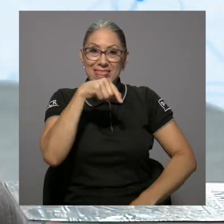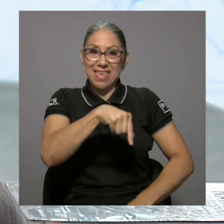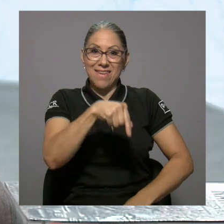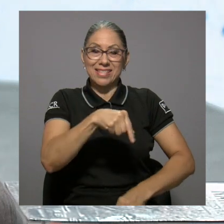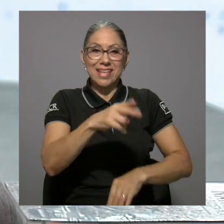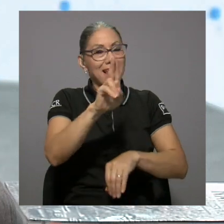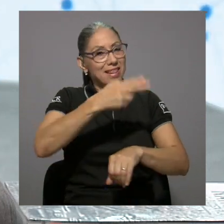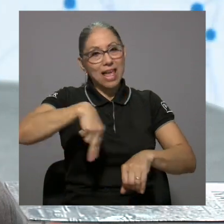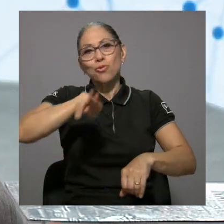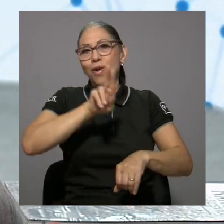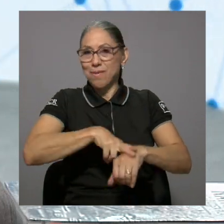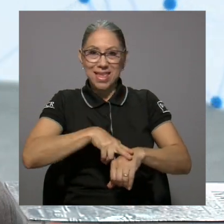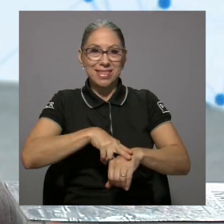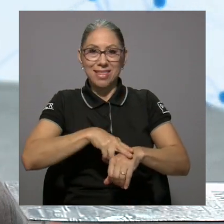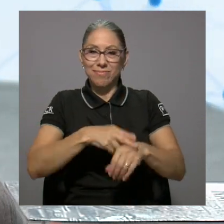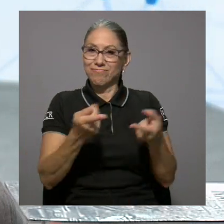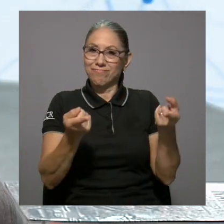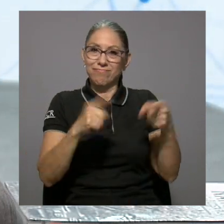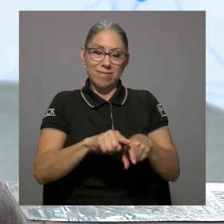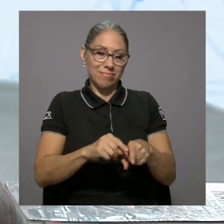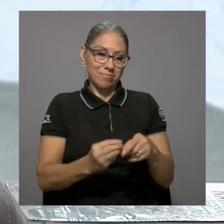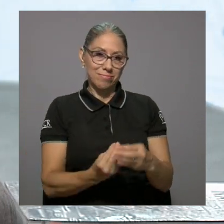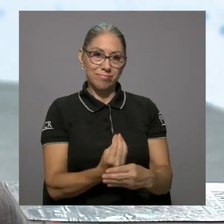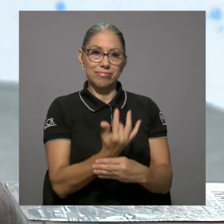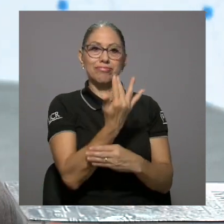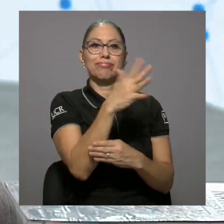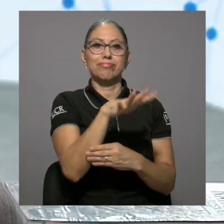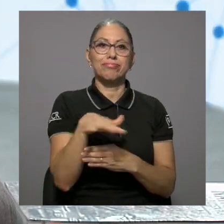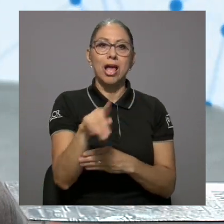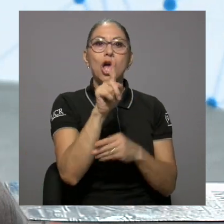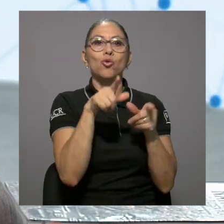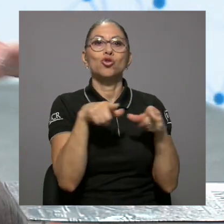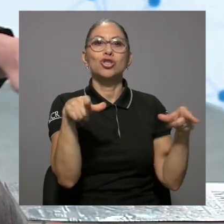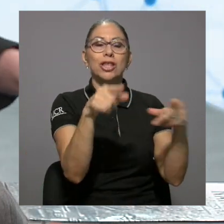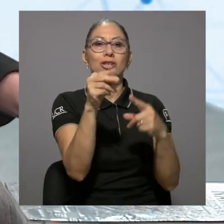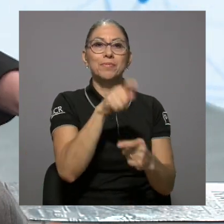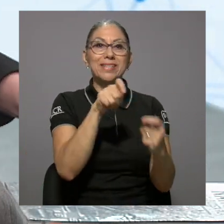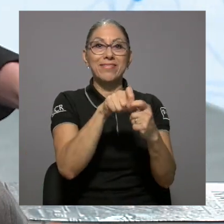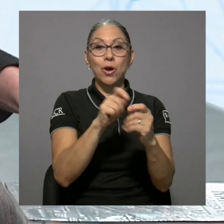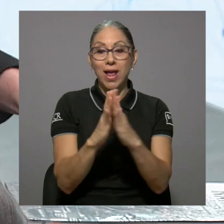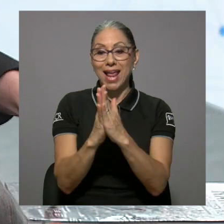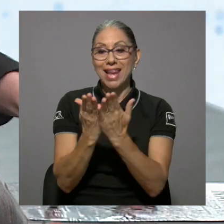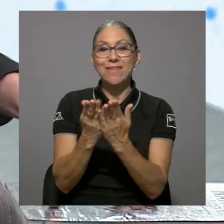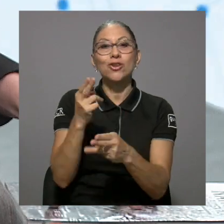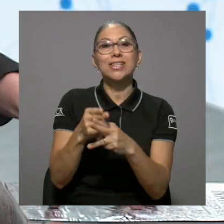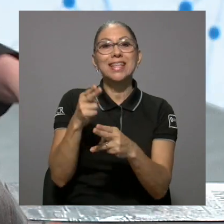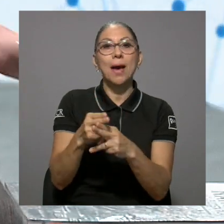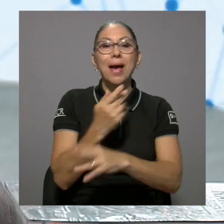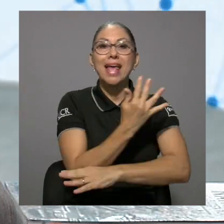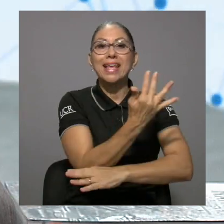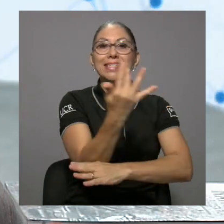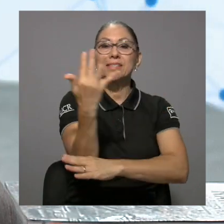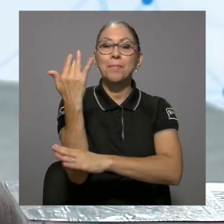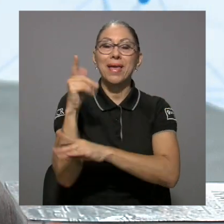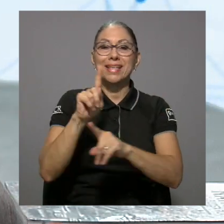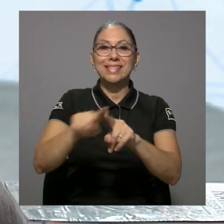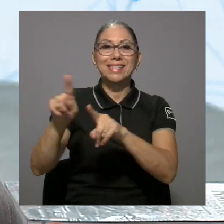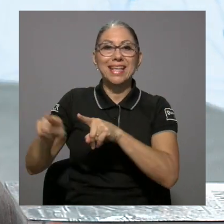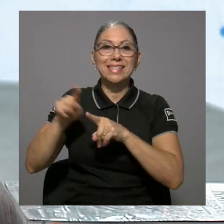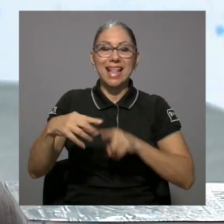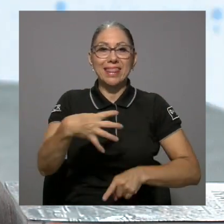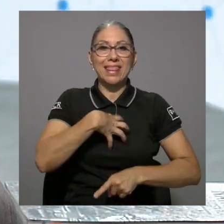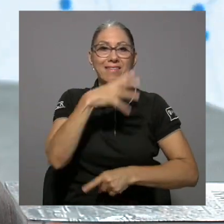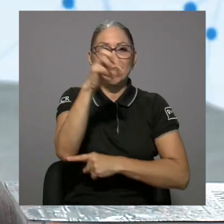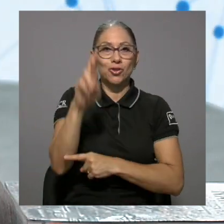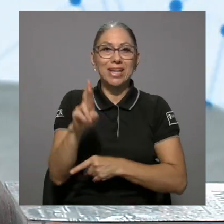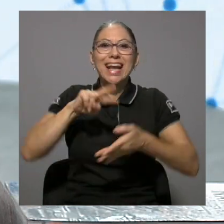dan naturalmente en un sitio específico, ¿verdad? Entonces, el libro que se llama Especies Nativas de Costa Rica quiere decir